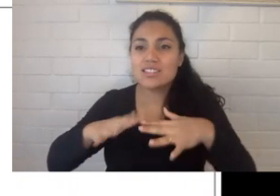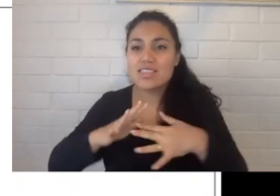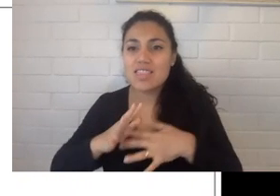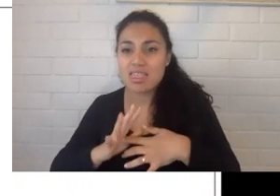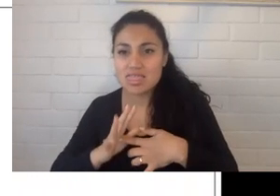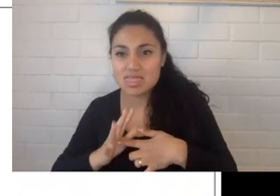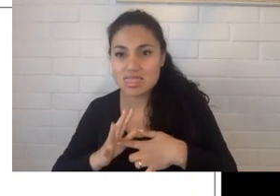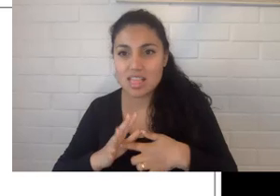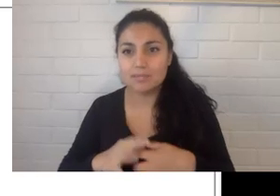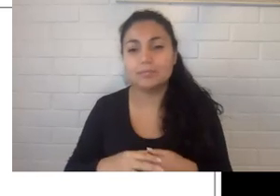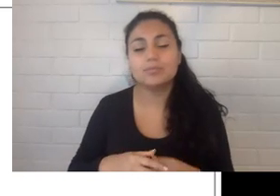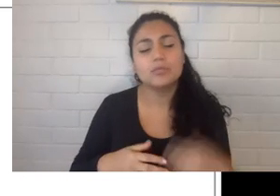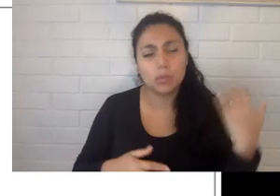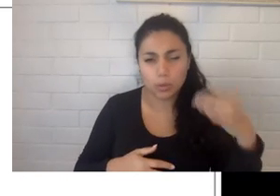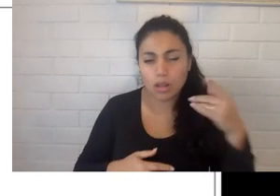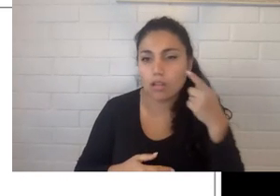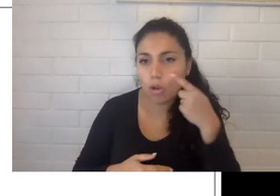importante conocer la biomecánica,